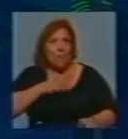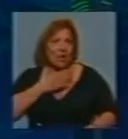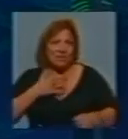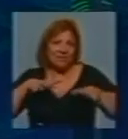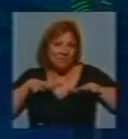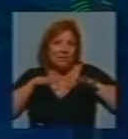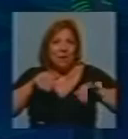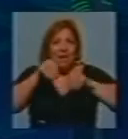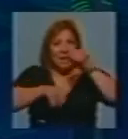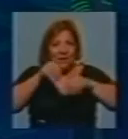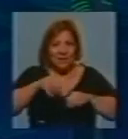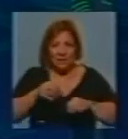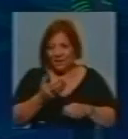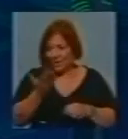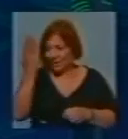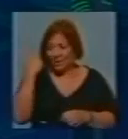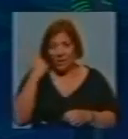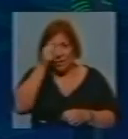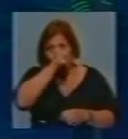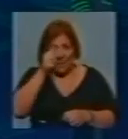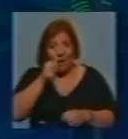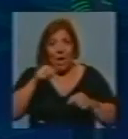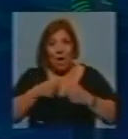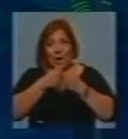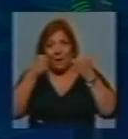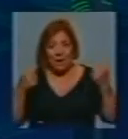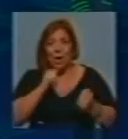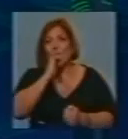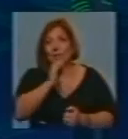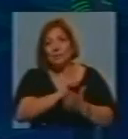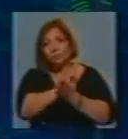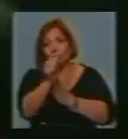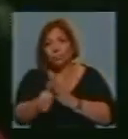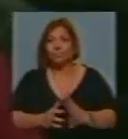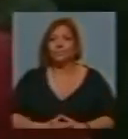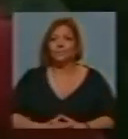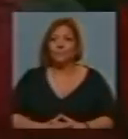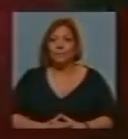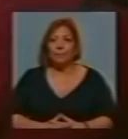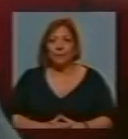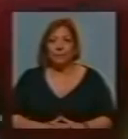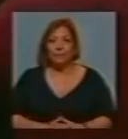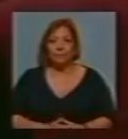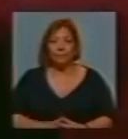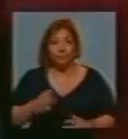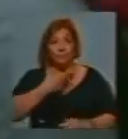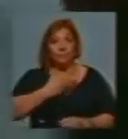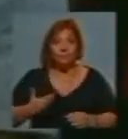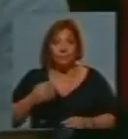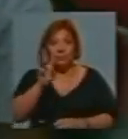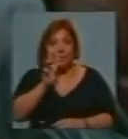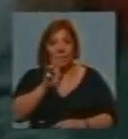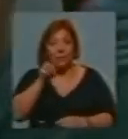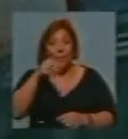las elecciones celebradas el pasado domingo. Ampliamos esta y otras noticias. El presidente de